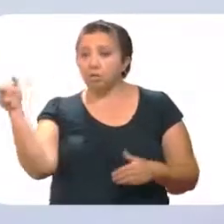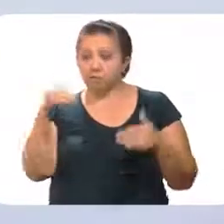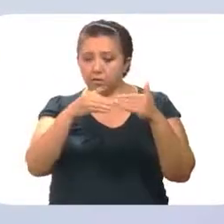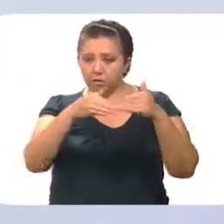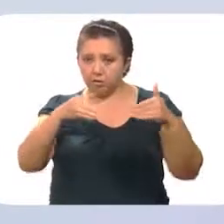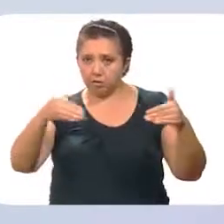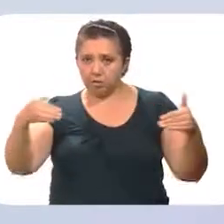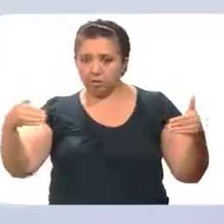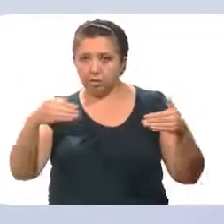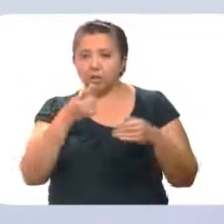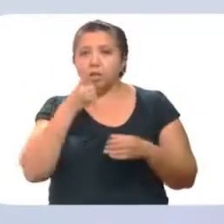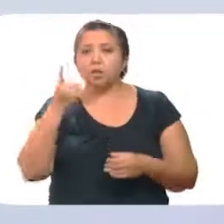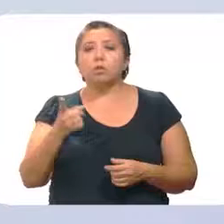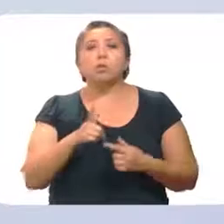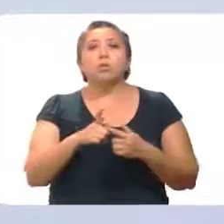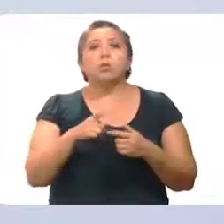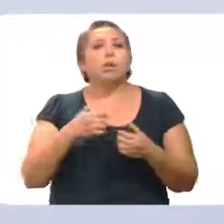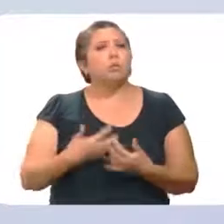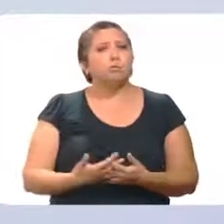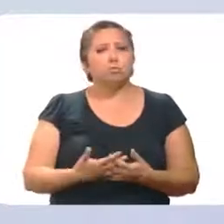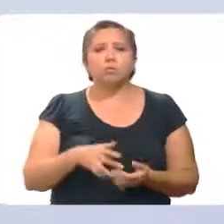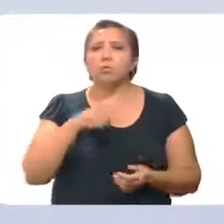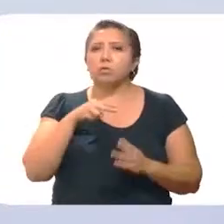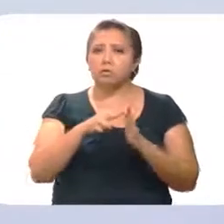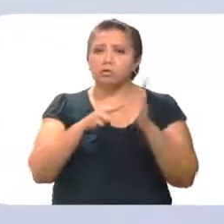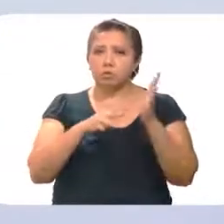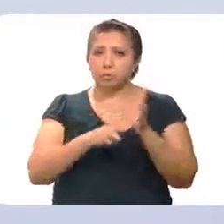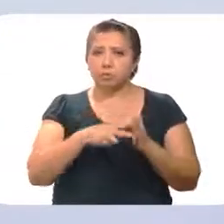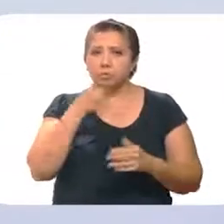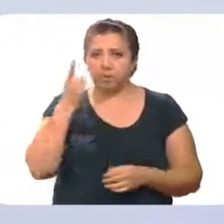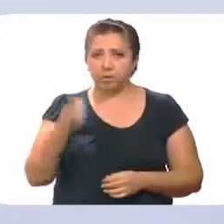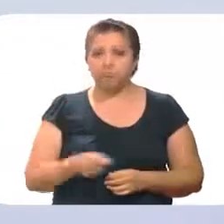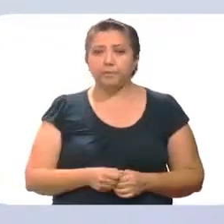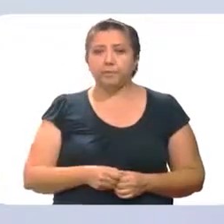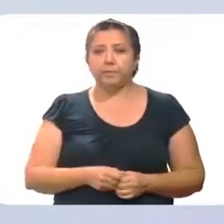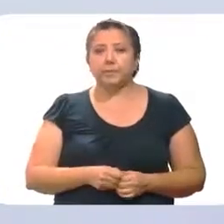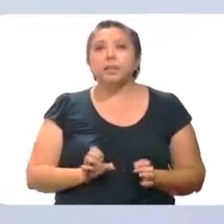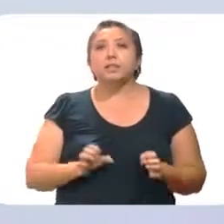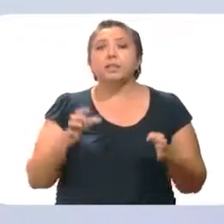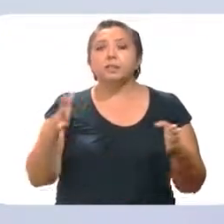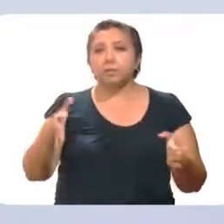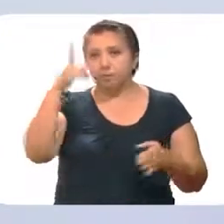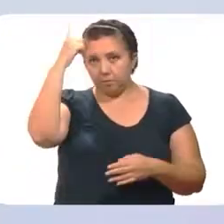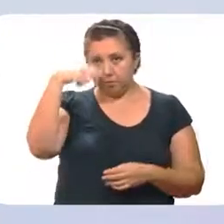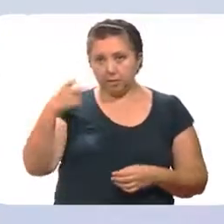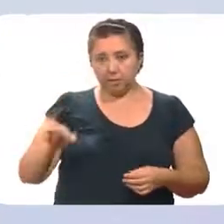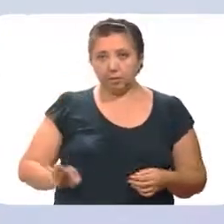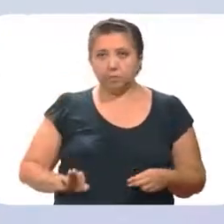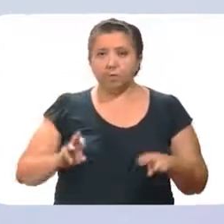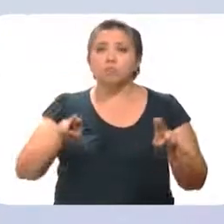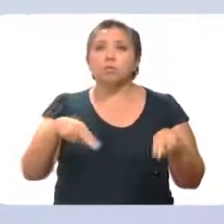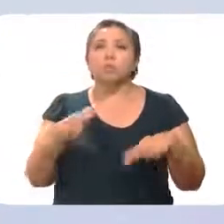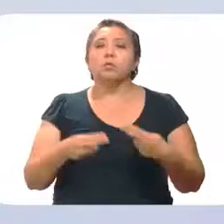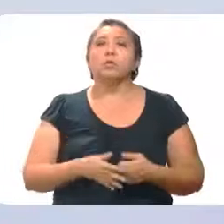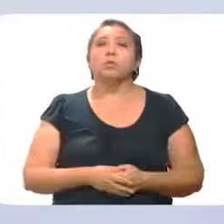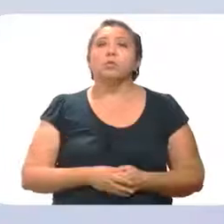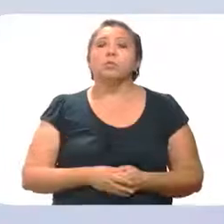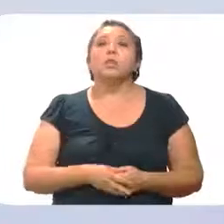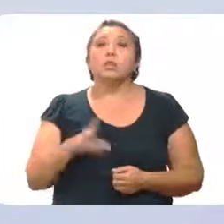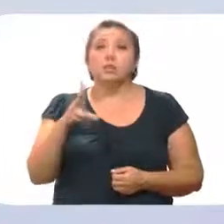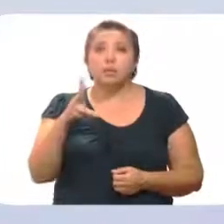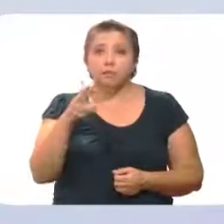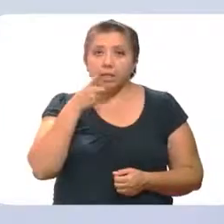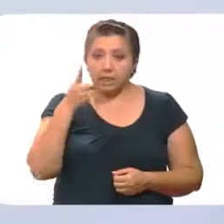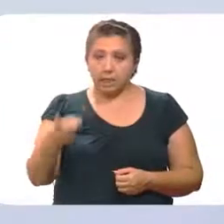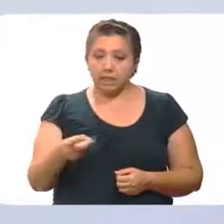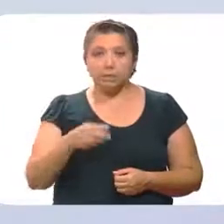malecón tradicional del puerto continuarán operando bajo los protocolos y medidas sanitarias establecidas para este tipo de negocios.